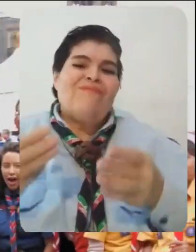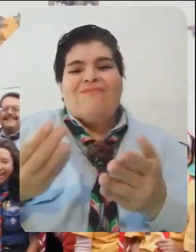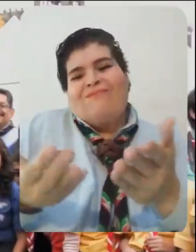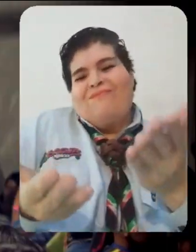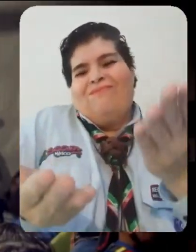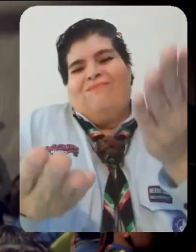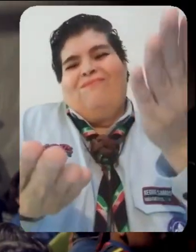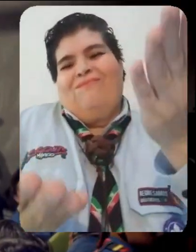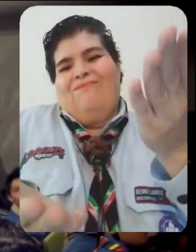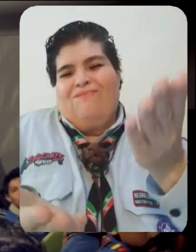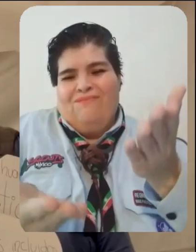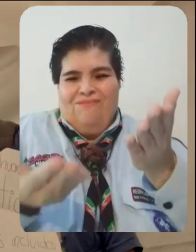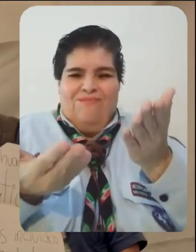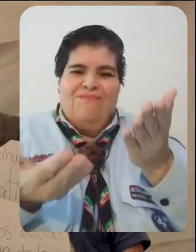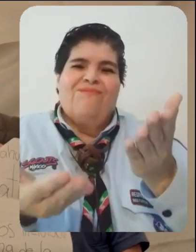necesitamos de ti.